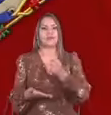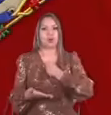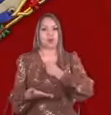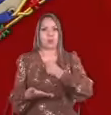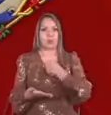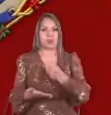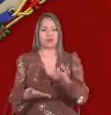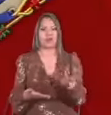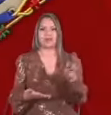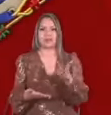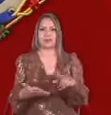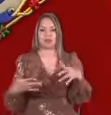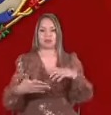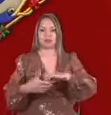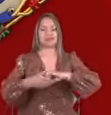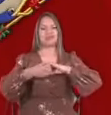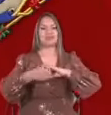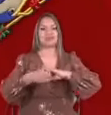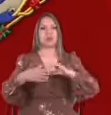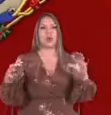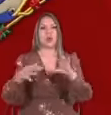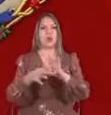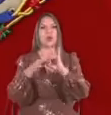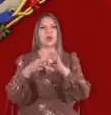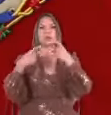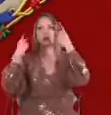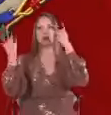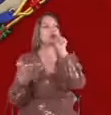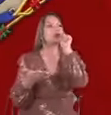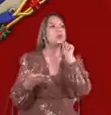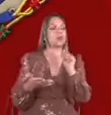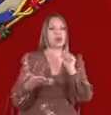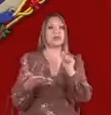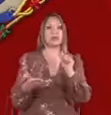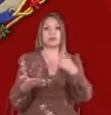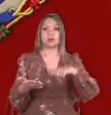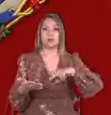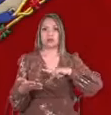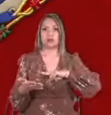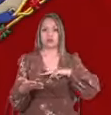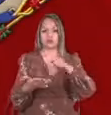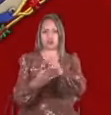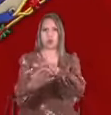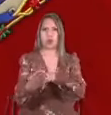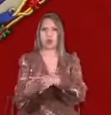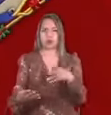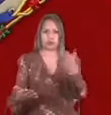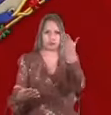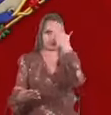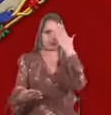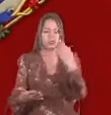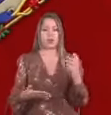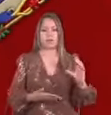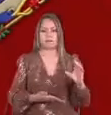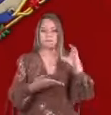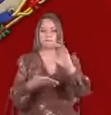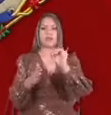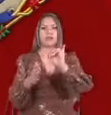bajo figuras de concesión o alianzas público-privadas. Hemos inventariado proyectos que hablan de una potencial inversión